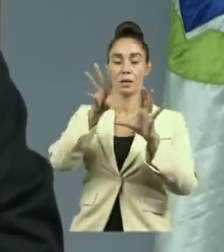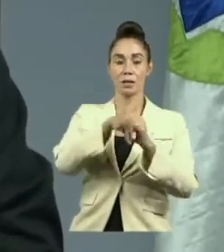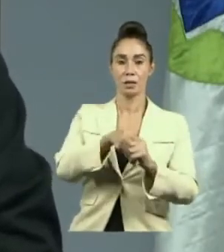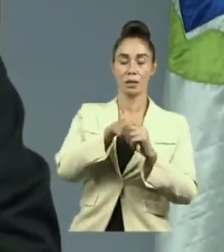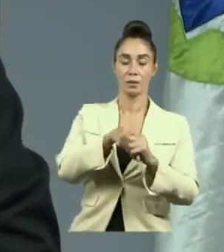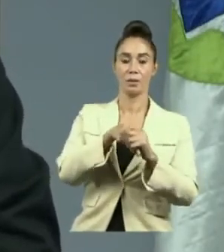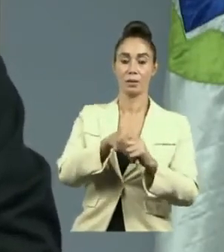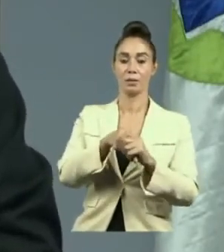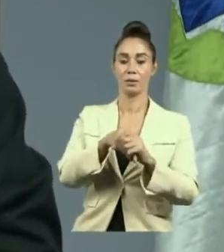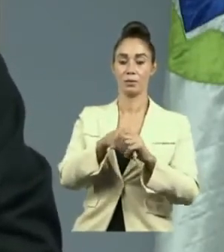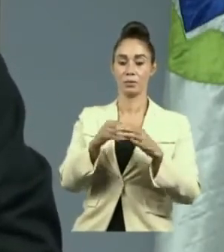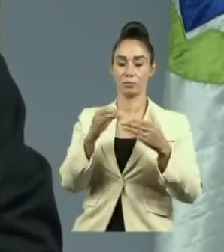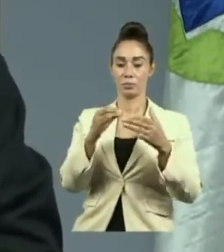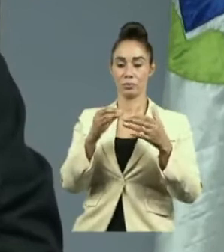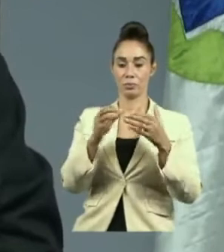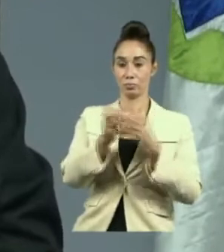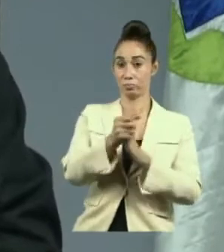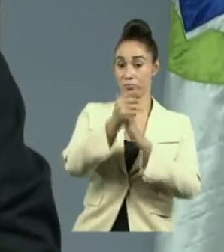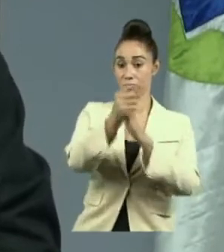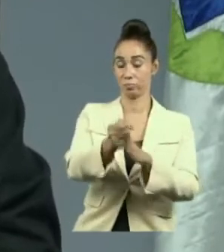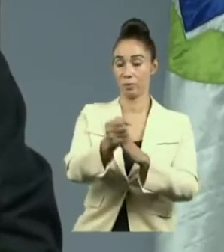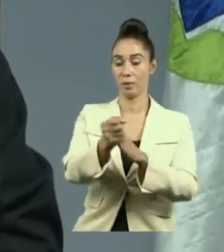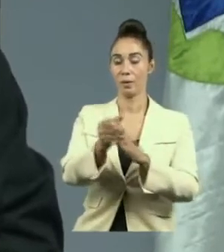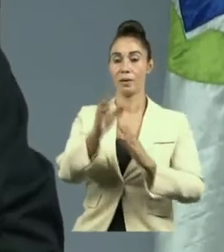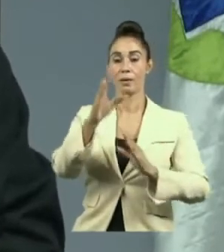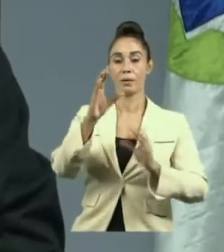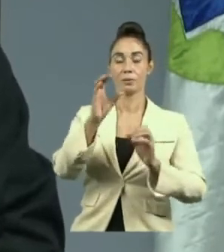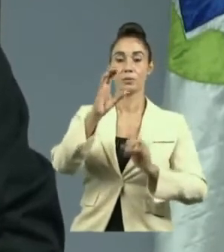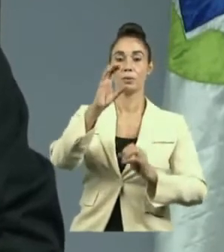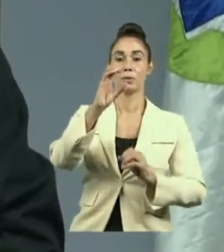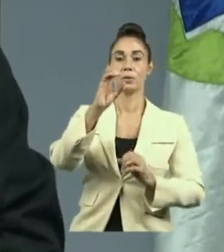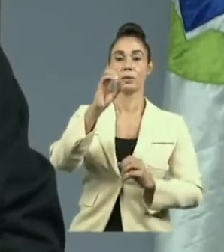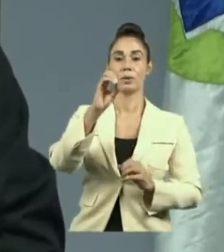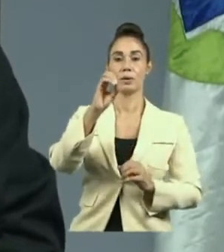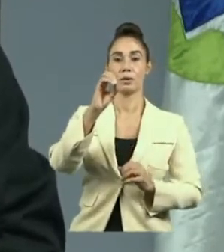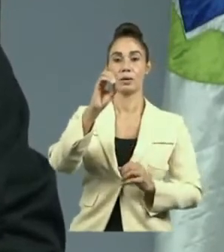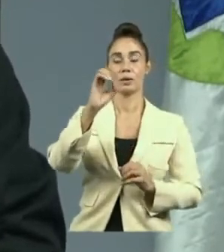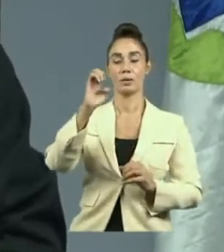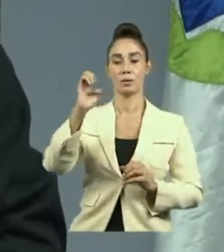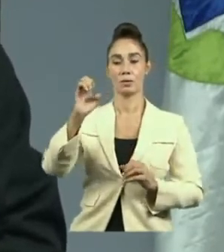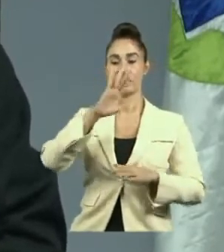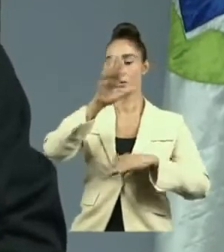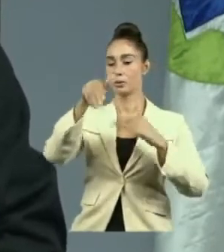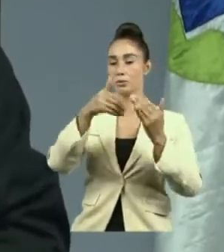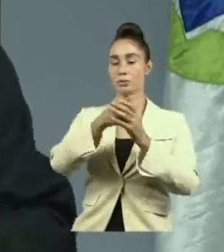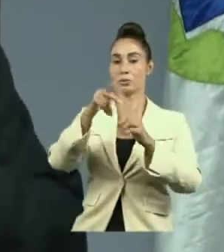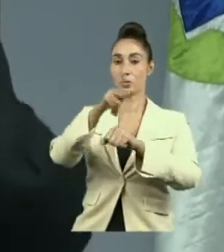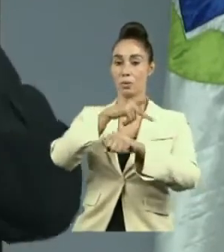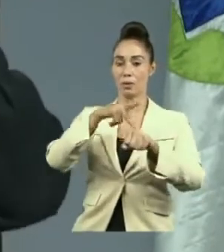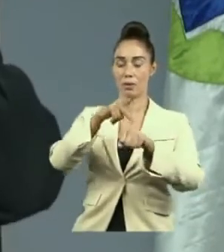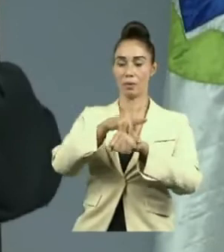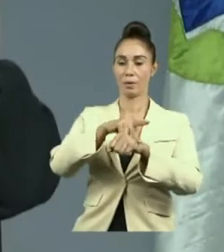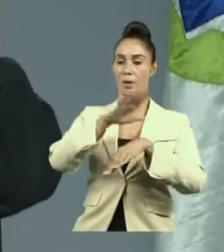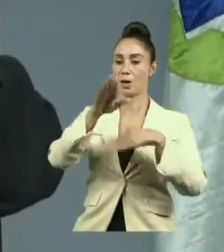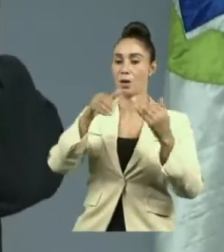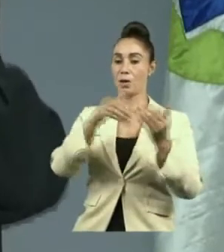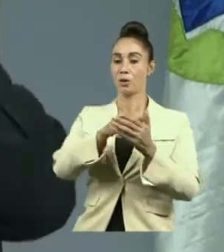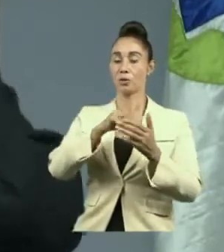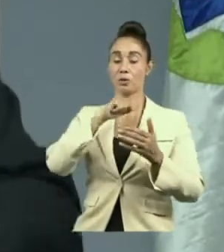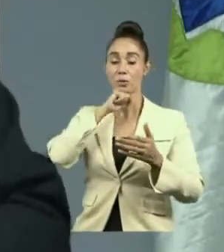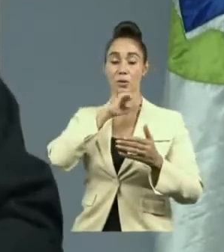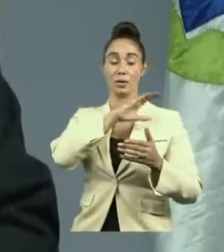coordinación realizada por el coe en todas las provincias todas las alcaldías